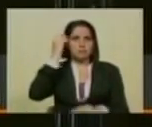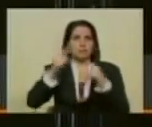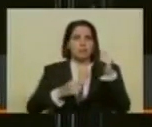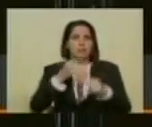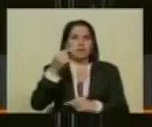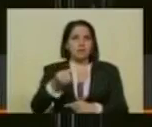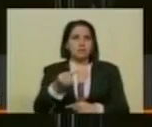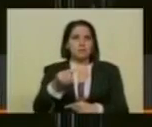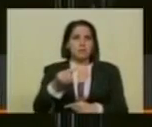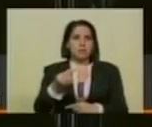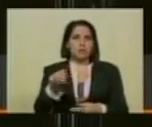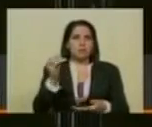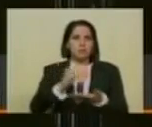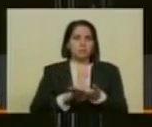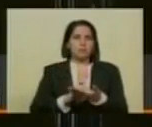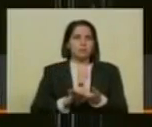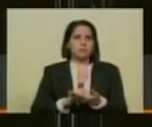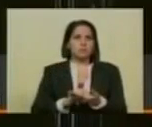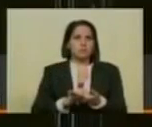democracia.